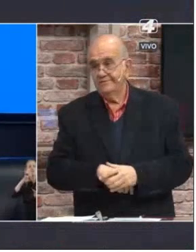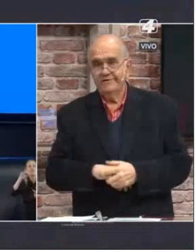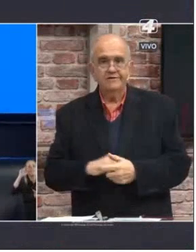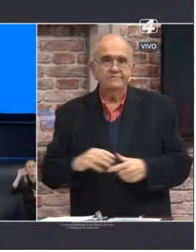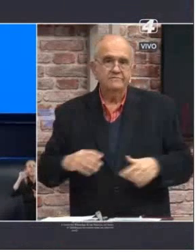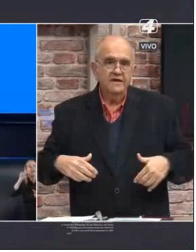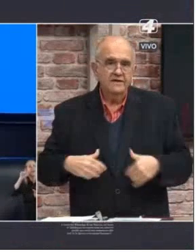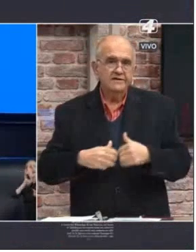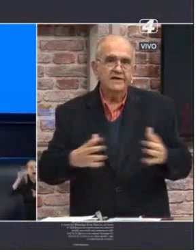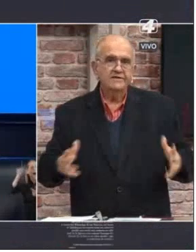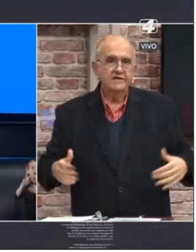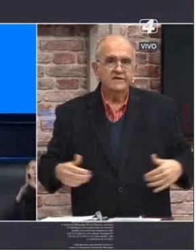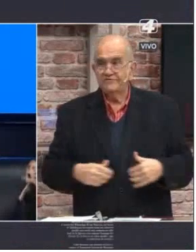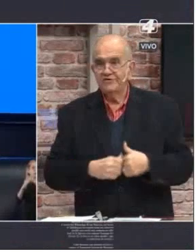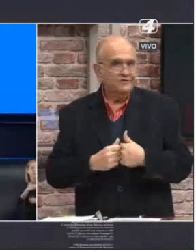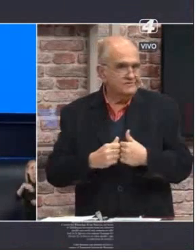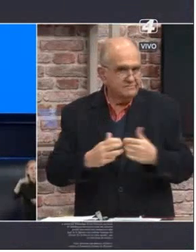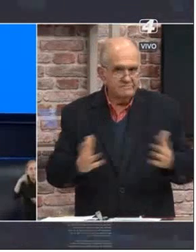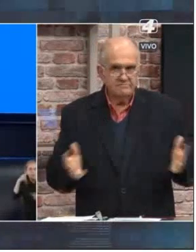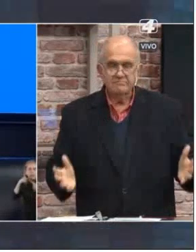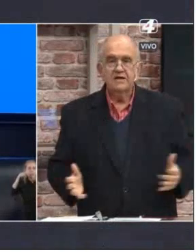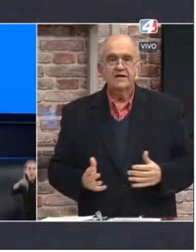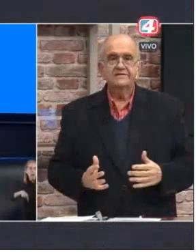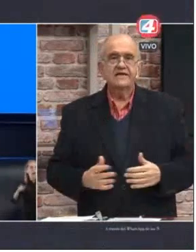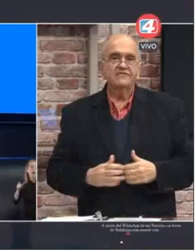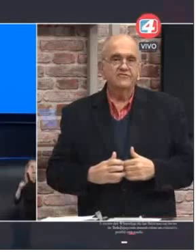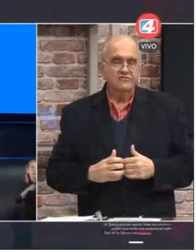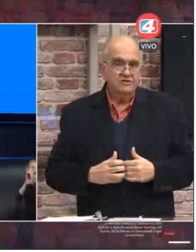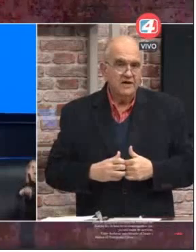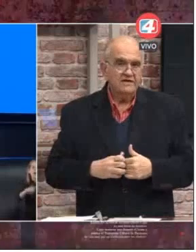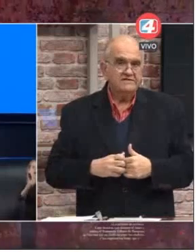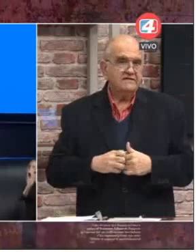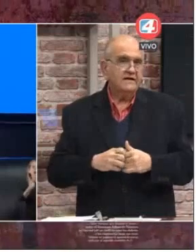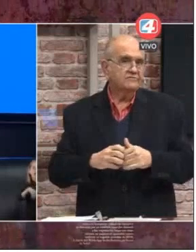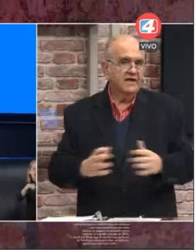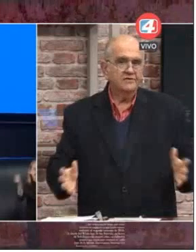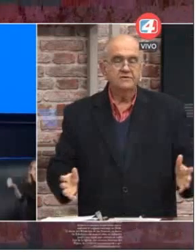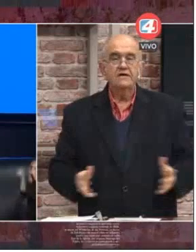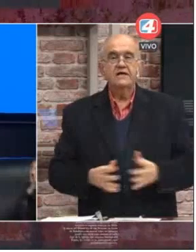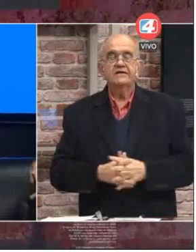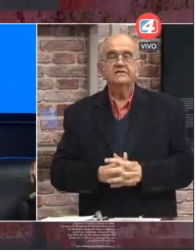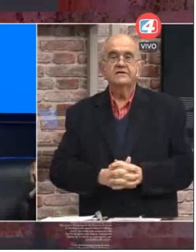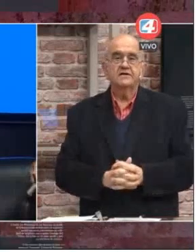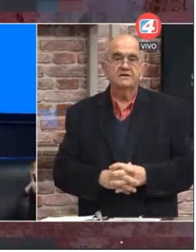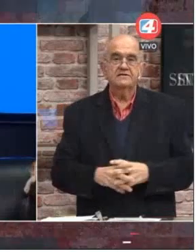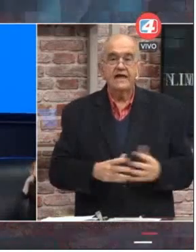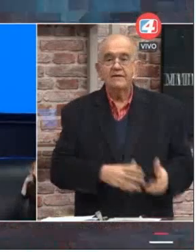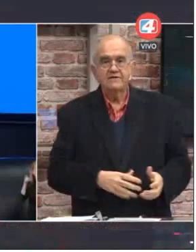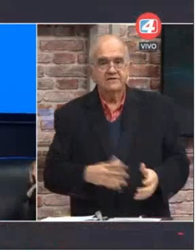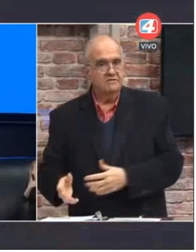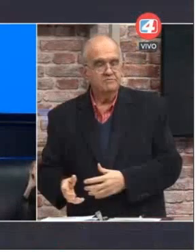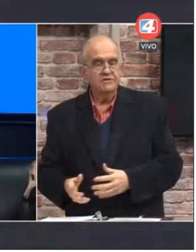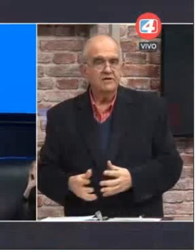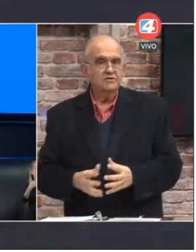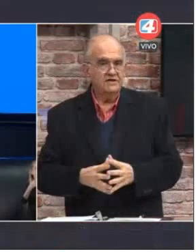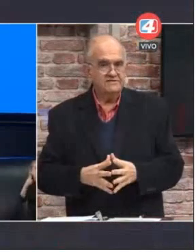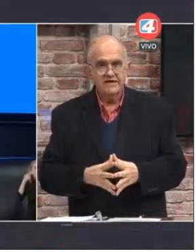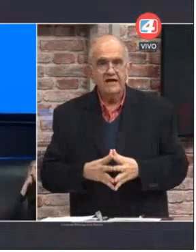descubrieron grandes cantidad de fondos el teléfono celular que se incautaron tablet y